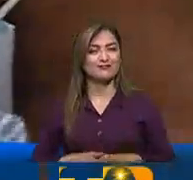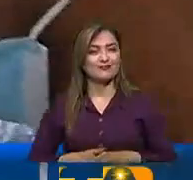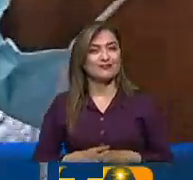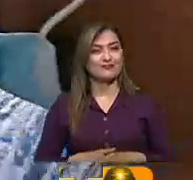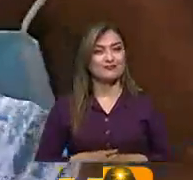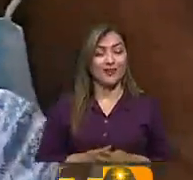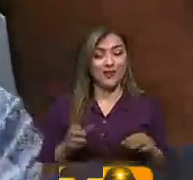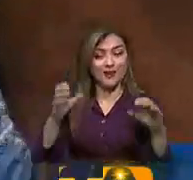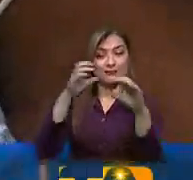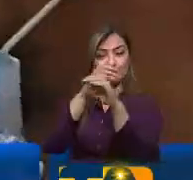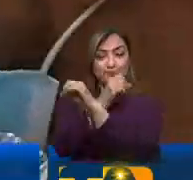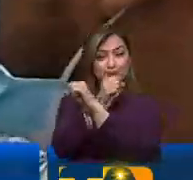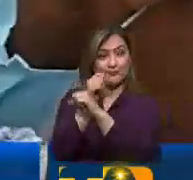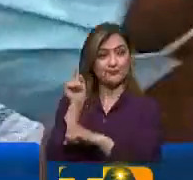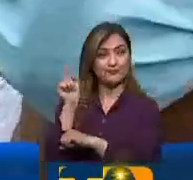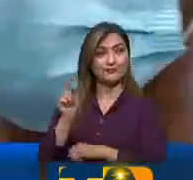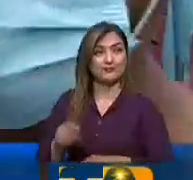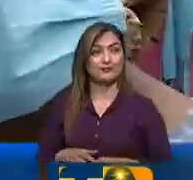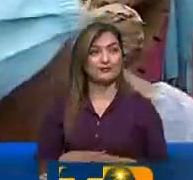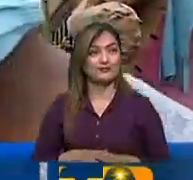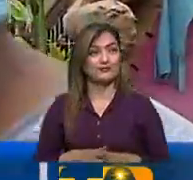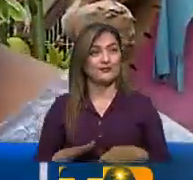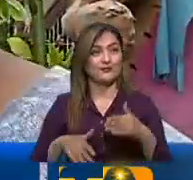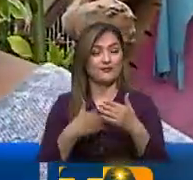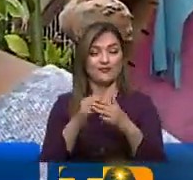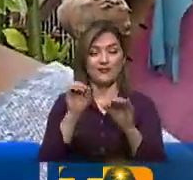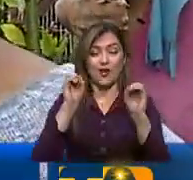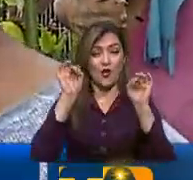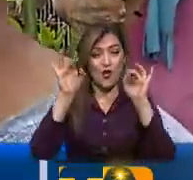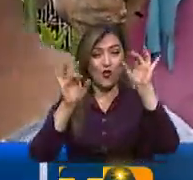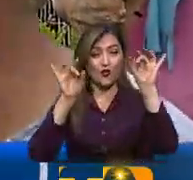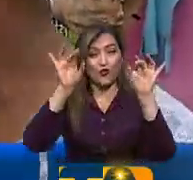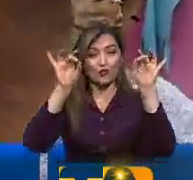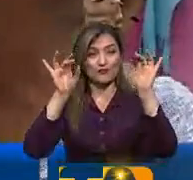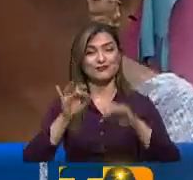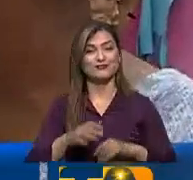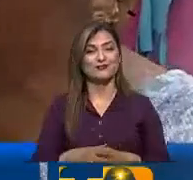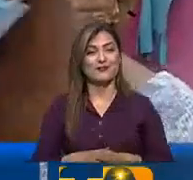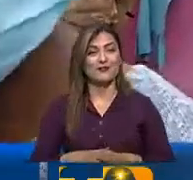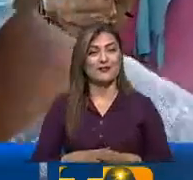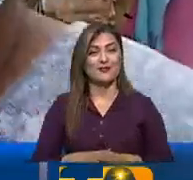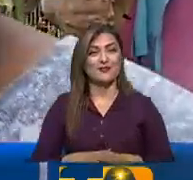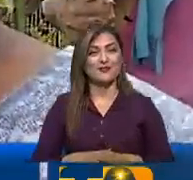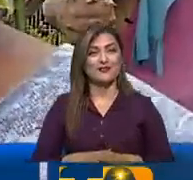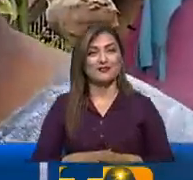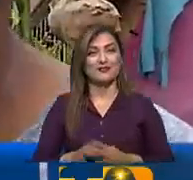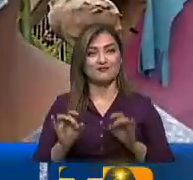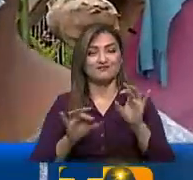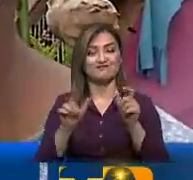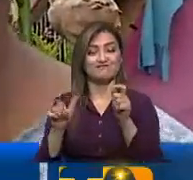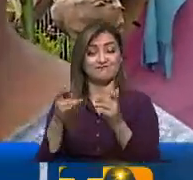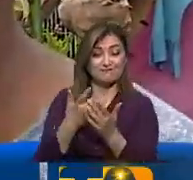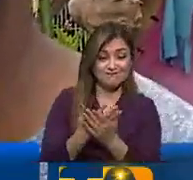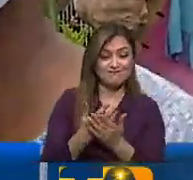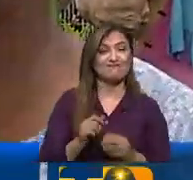aquí Winnie Pooh, Tiger, Igor, todo tiene iluminación, todos tienen foquitos navideños y esto es una locura. La misma gente viene y